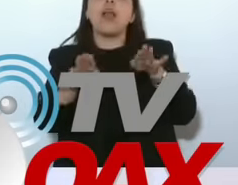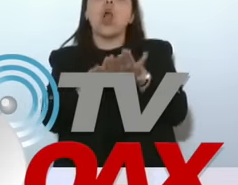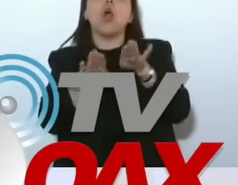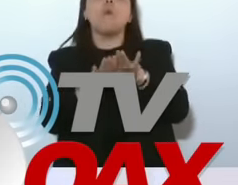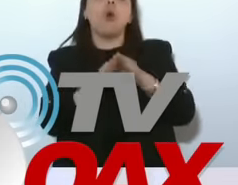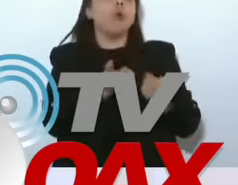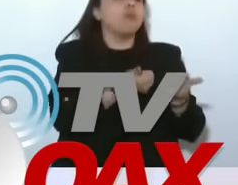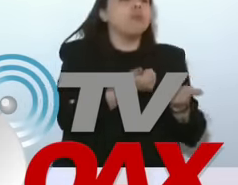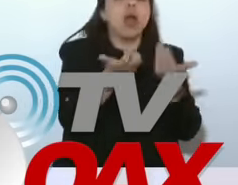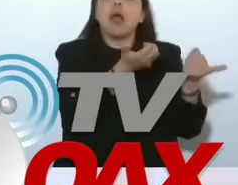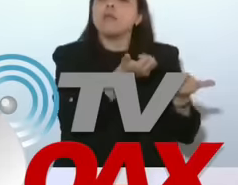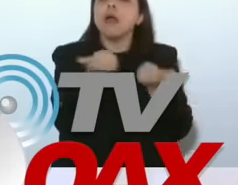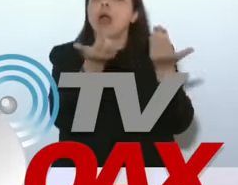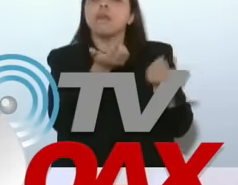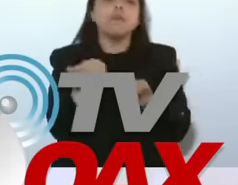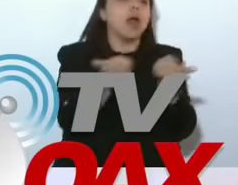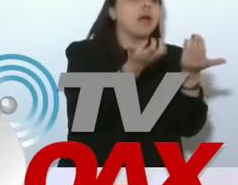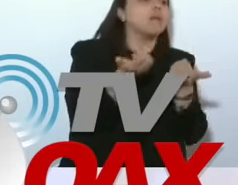el otro negocio,